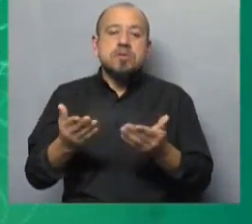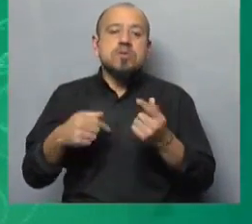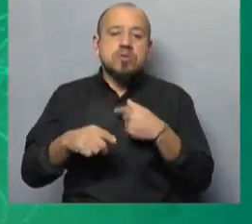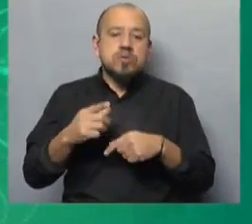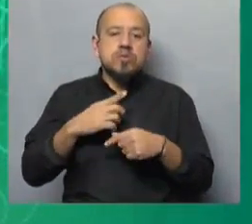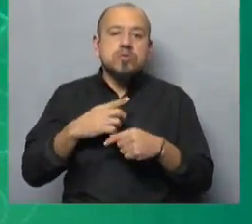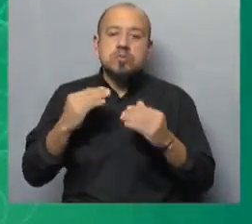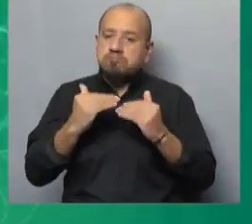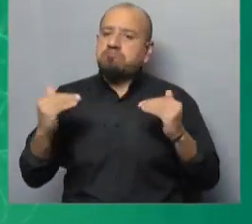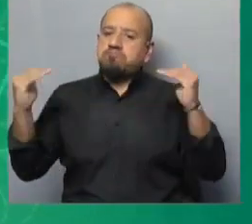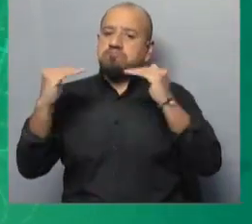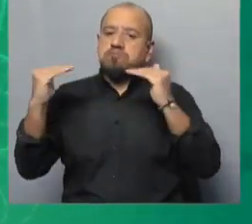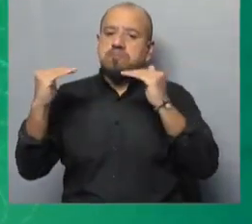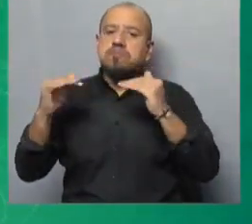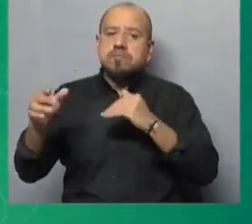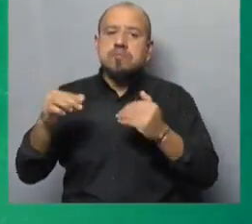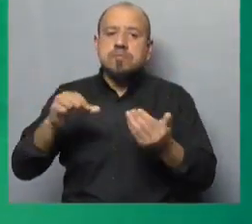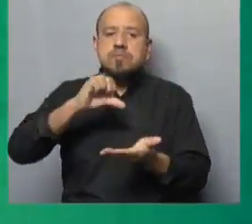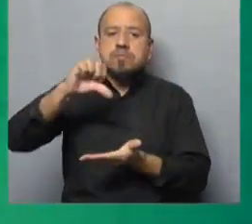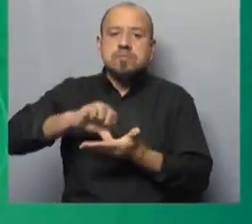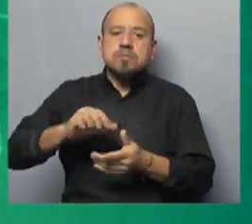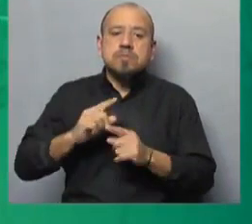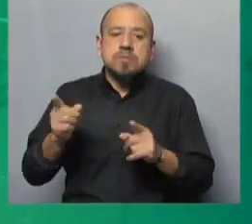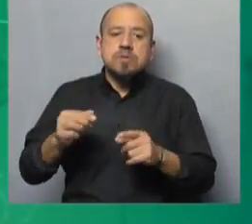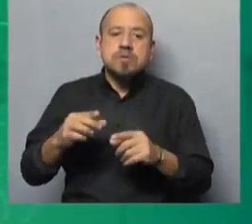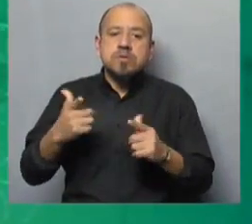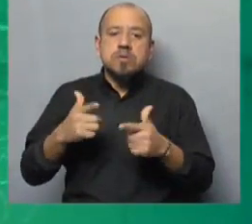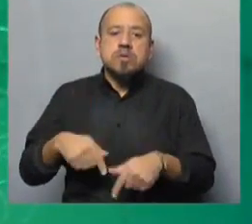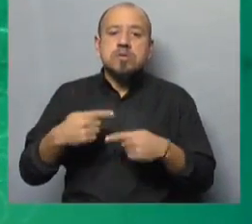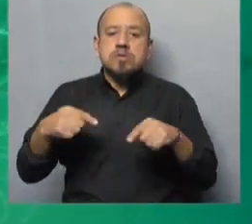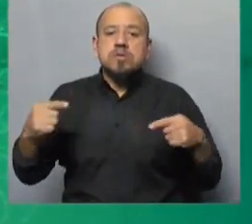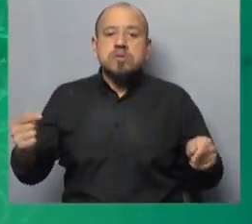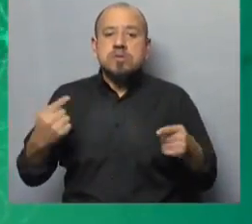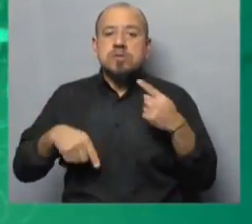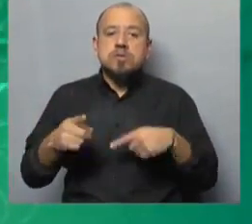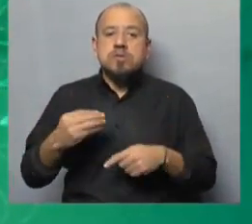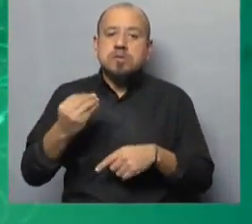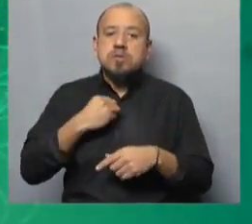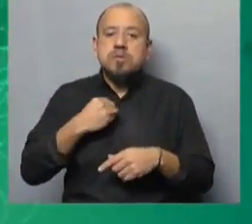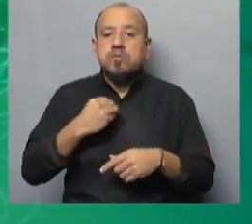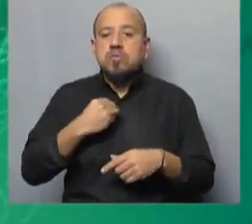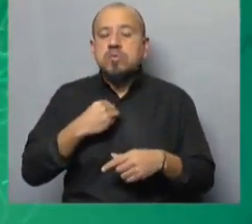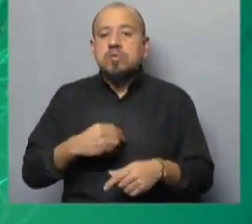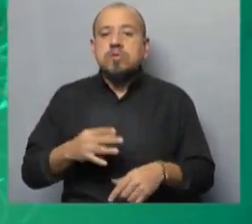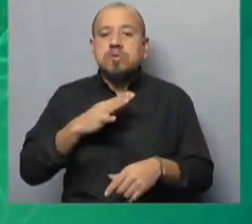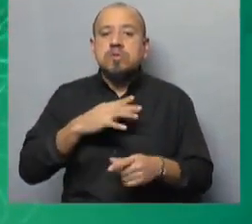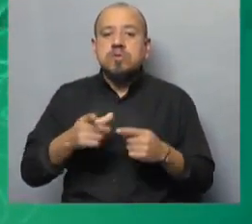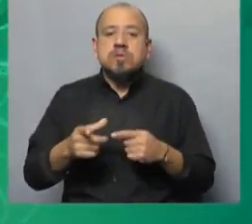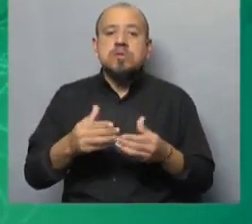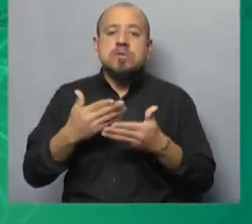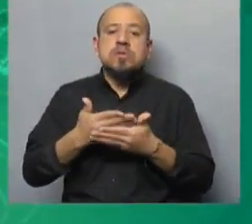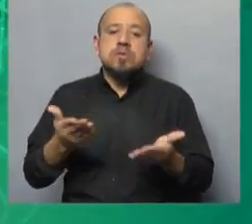permite estar al nivel de grandes países si bien no tenemos todos los elementos pero tenemos una fuerza vulgar voluntad tremenda y tenemos una cosa